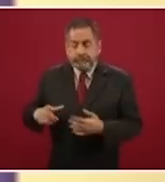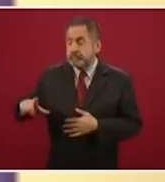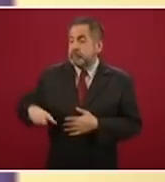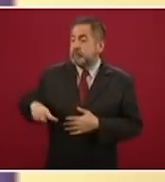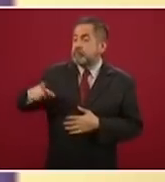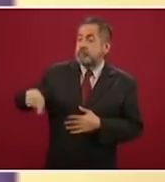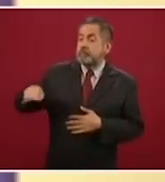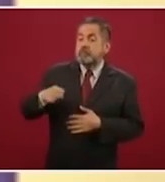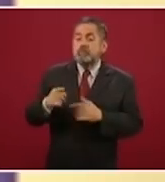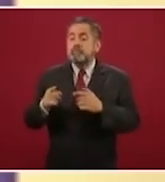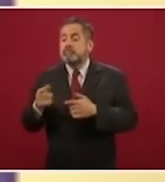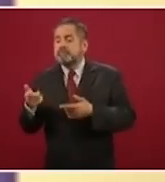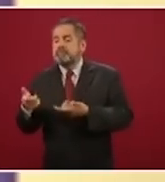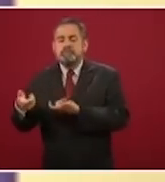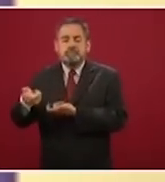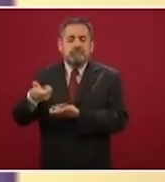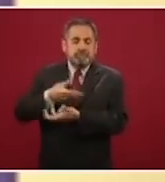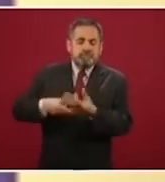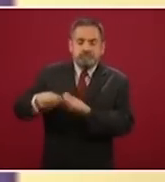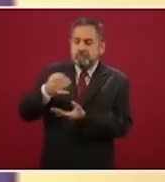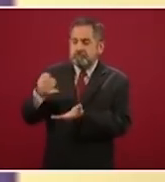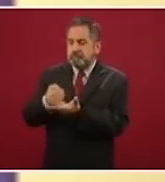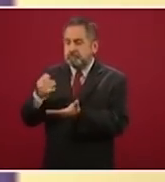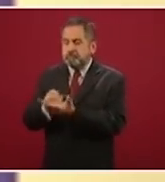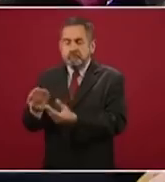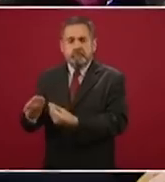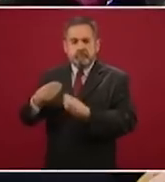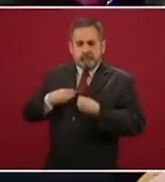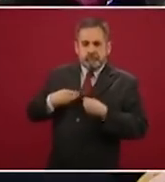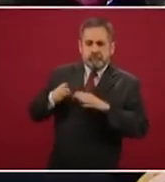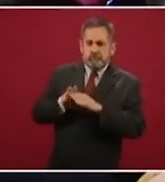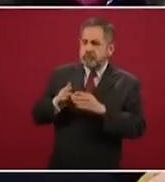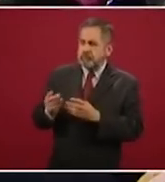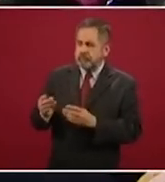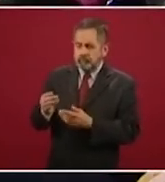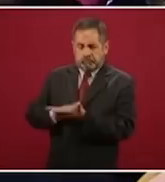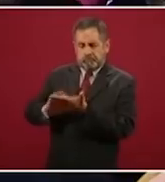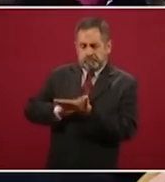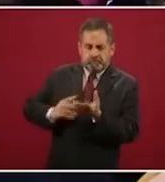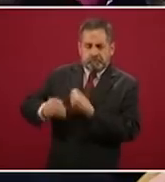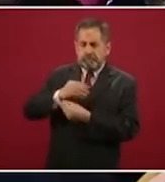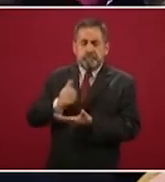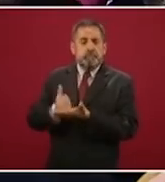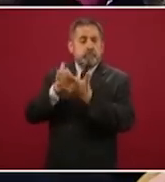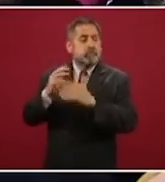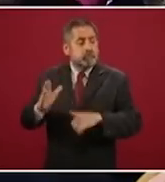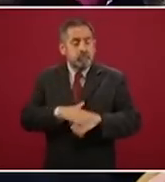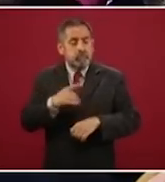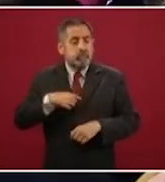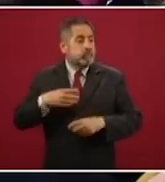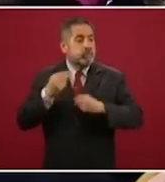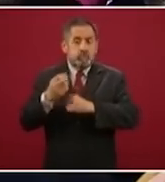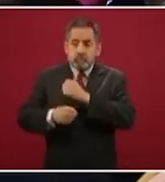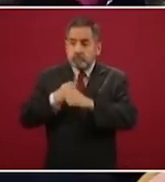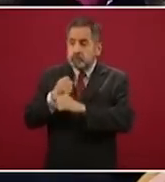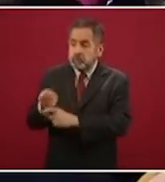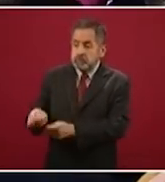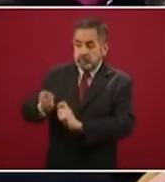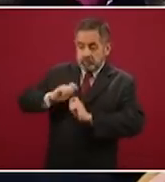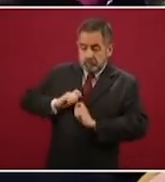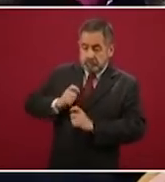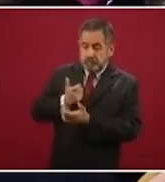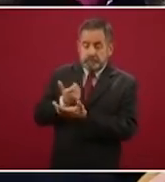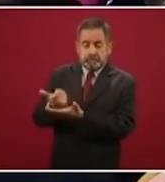cubrir algunas urgencias y que yo podía pedir otra cosa con que indemnizarme porque en mucho tiempo no podrían arreglarse los